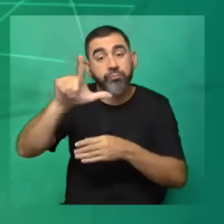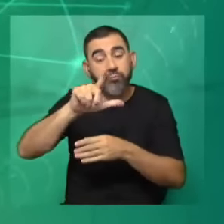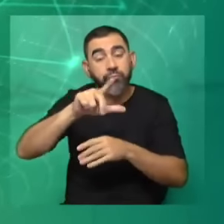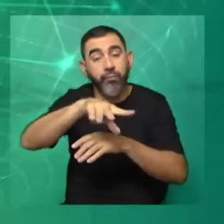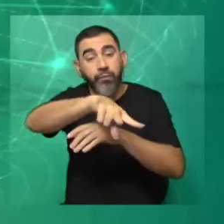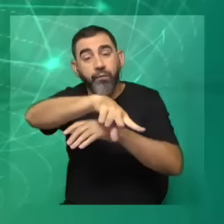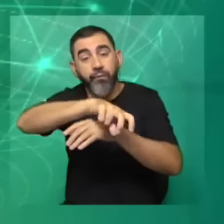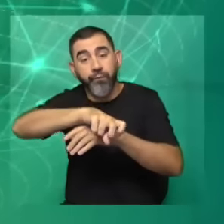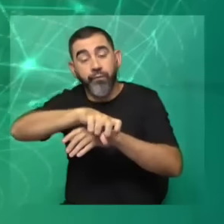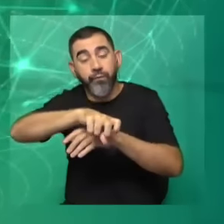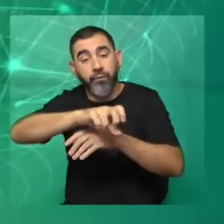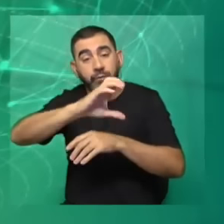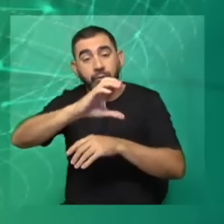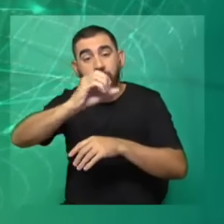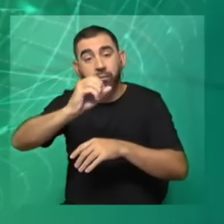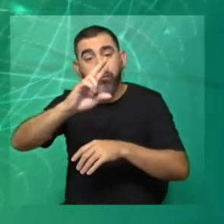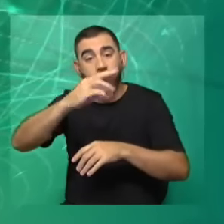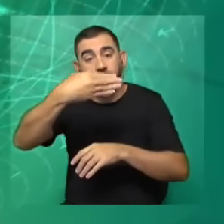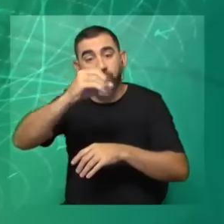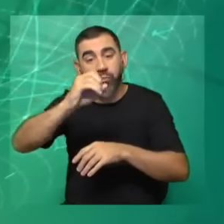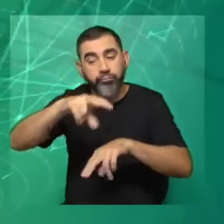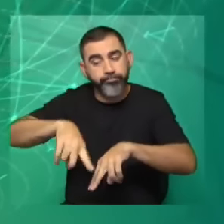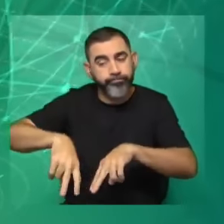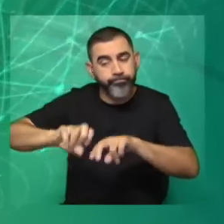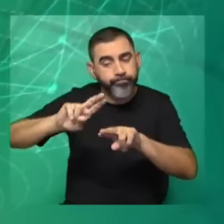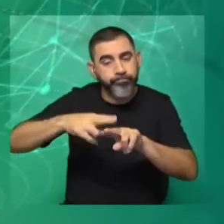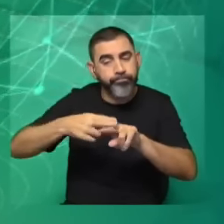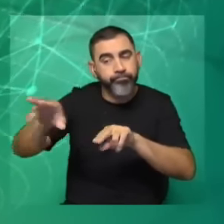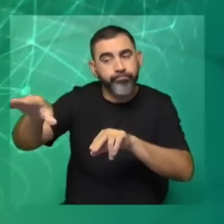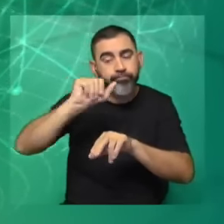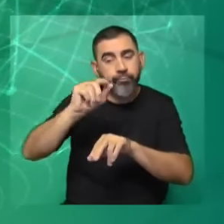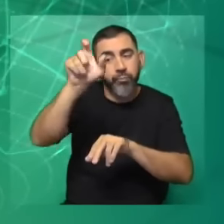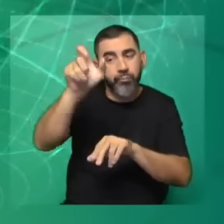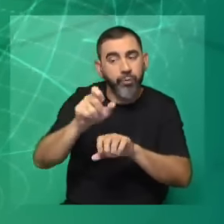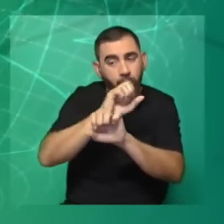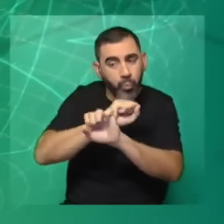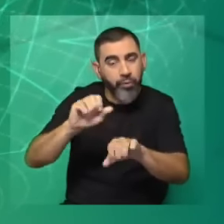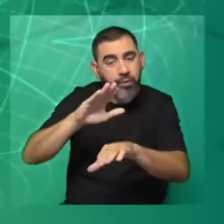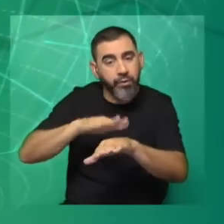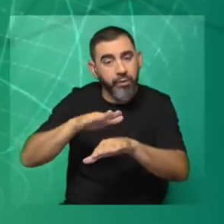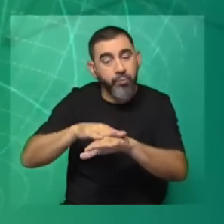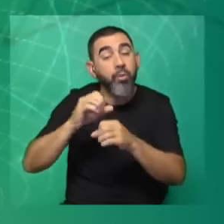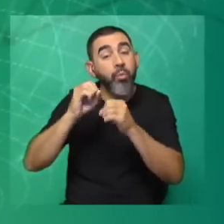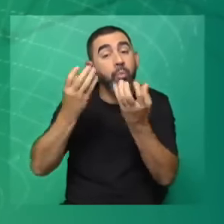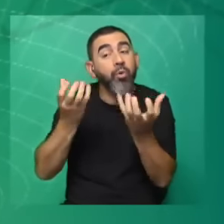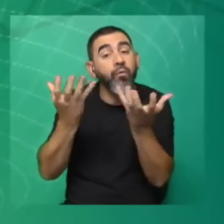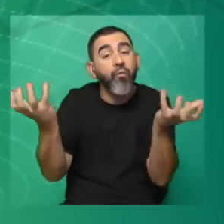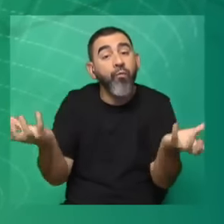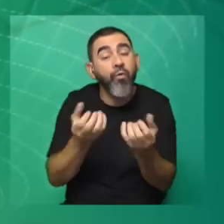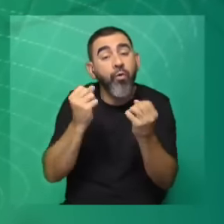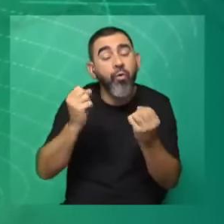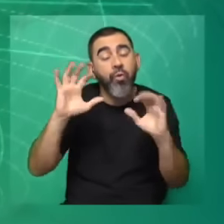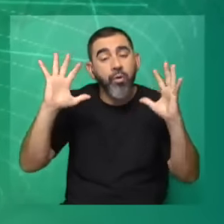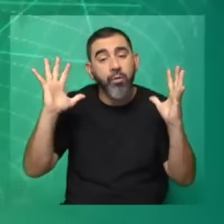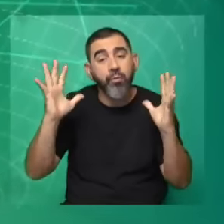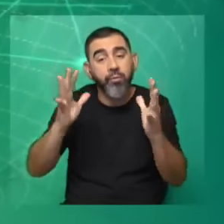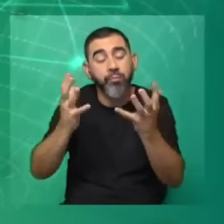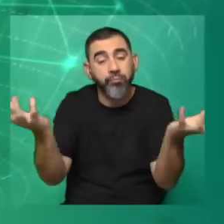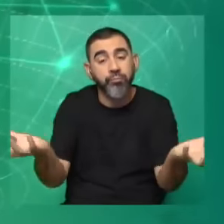fiscal Fabiana corbo decidió retomar la investigación y citó nuevamente a un posible responsable porque el fego quemó terrenos públicos y